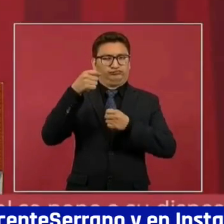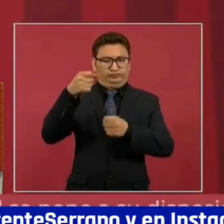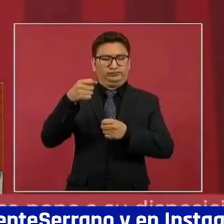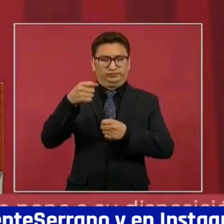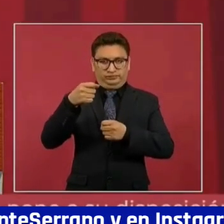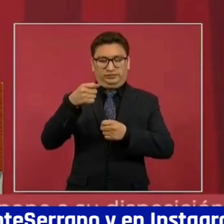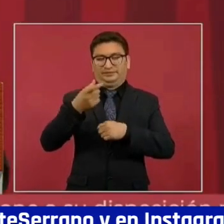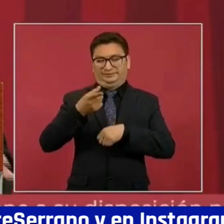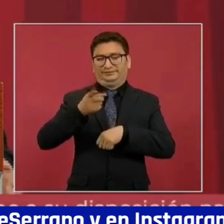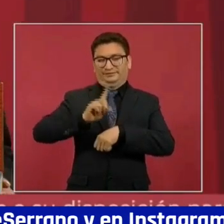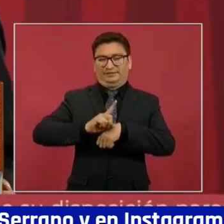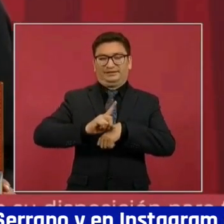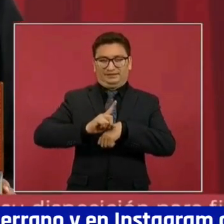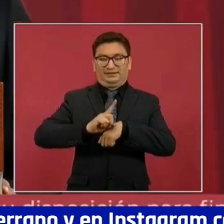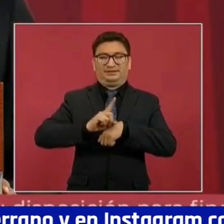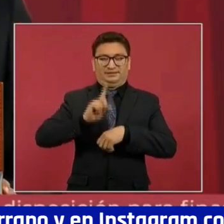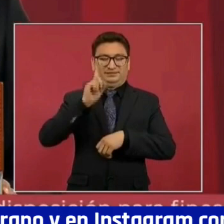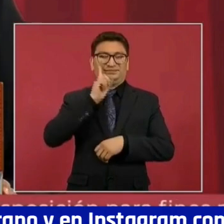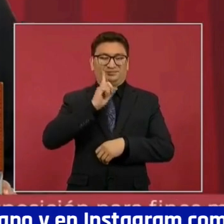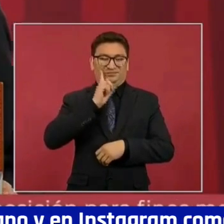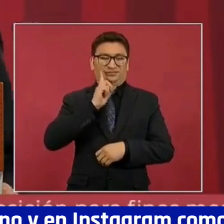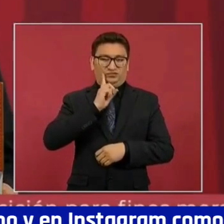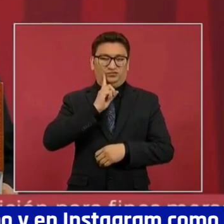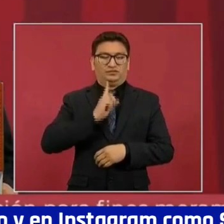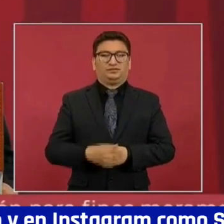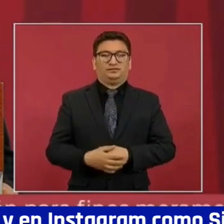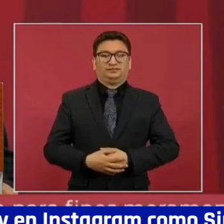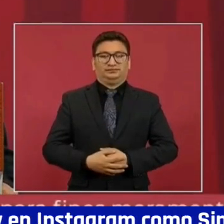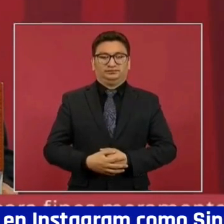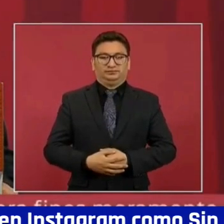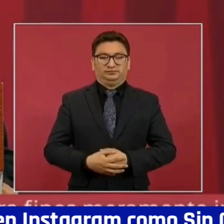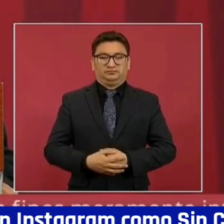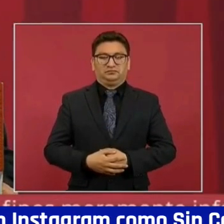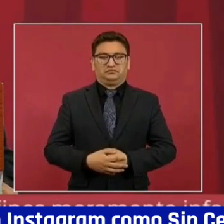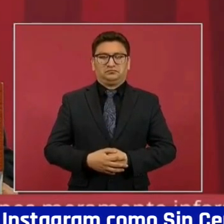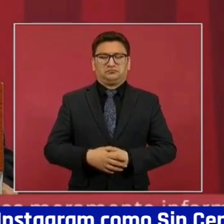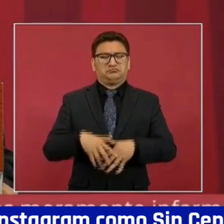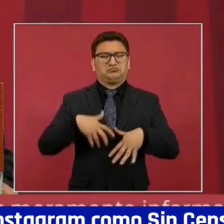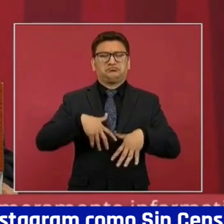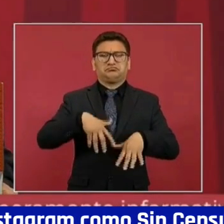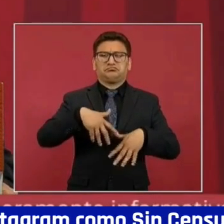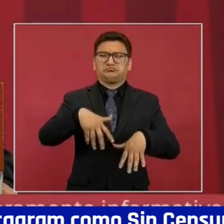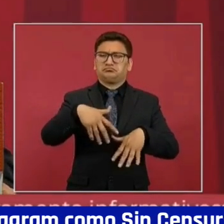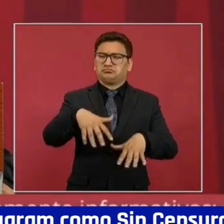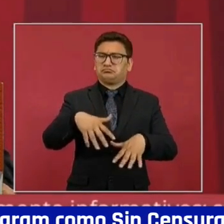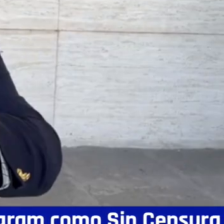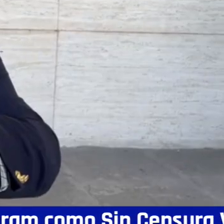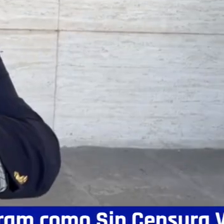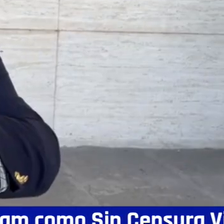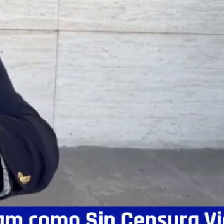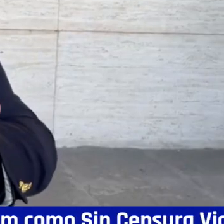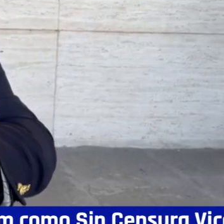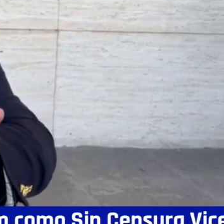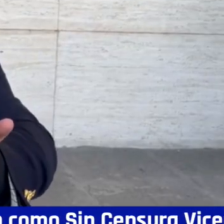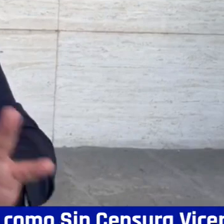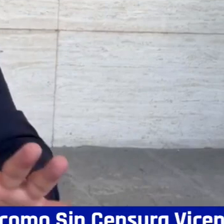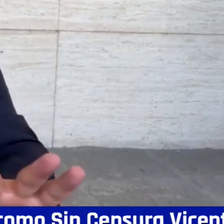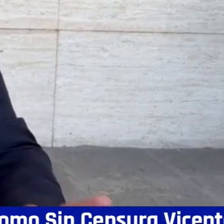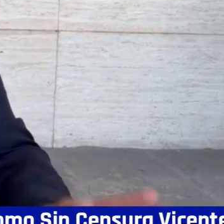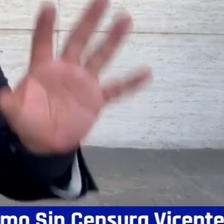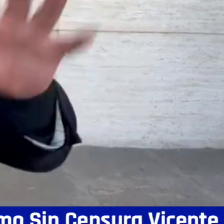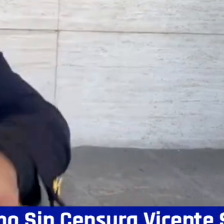llamo a claudio x gonzález reverendo corrupto a ver a ver si en las